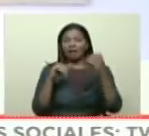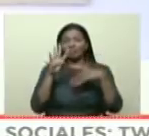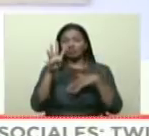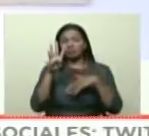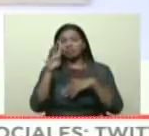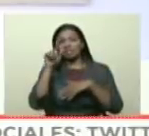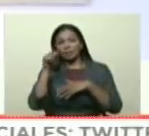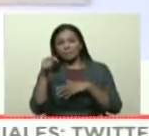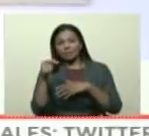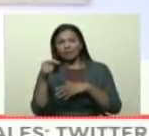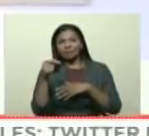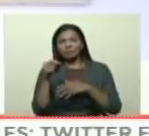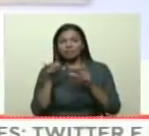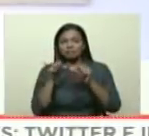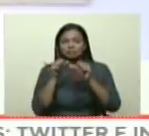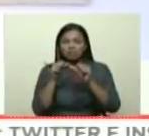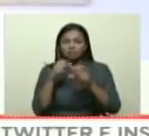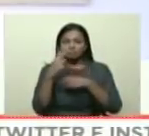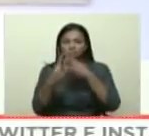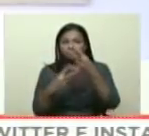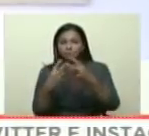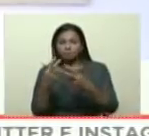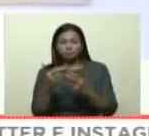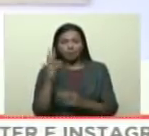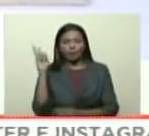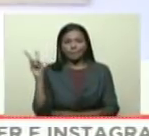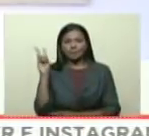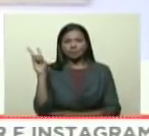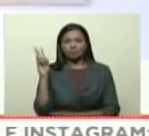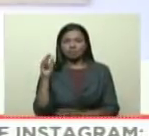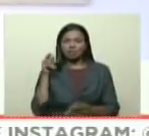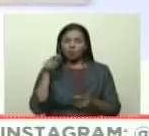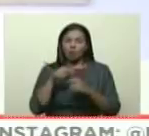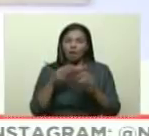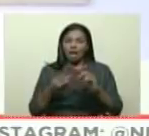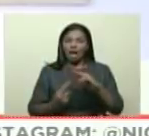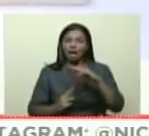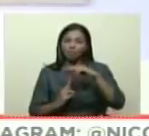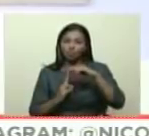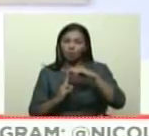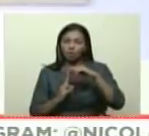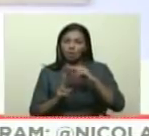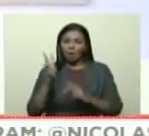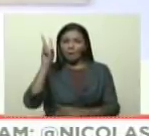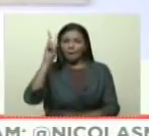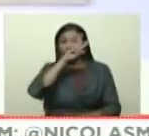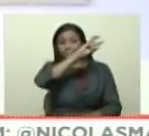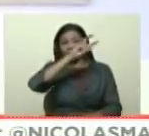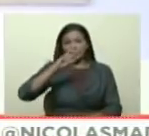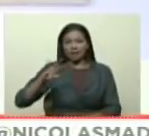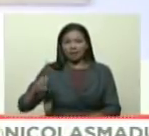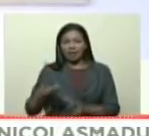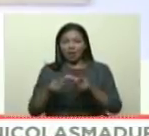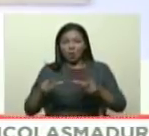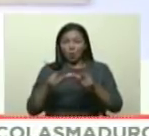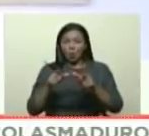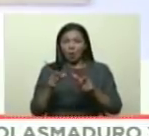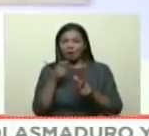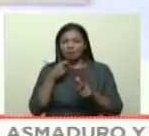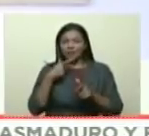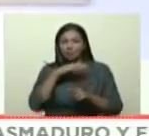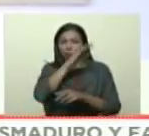14 sigue recorriendo Venezuela. Y llegó a Trujillo, allá en Valera, la hermosa Trujillo, los